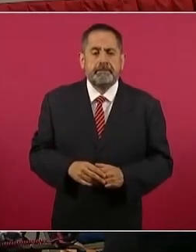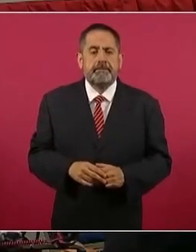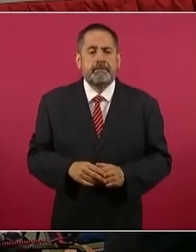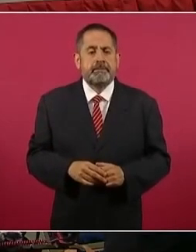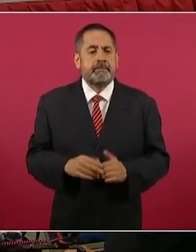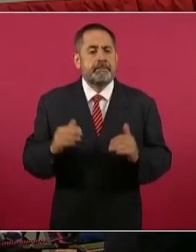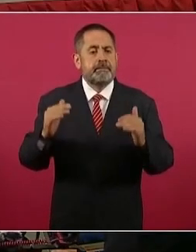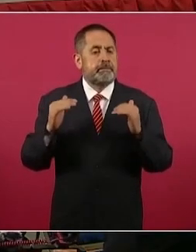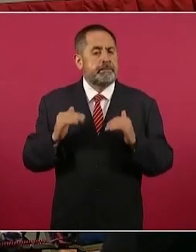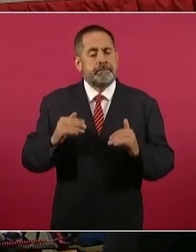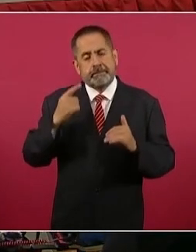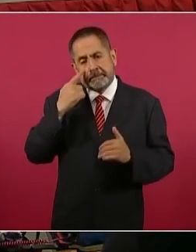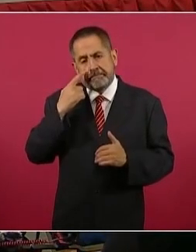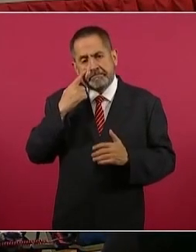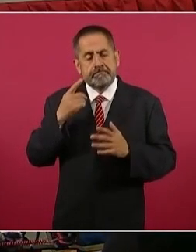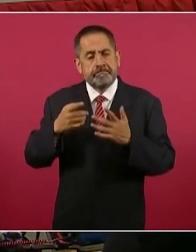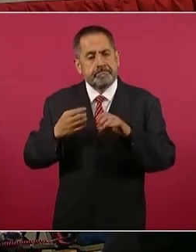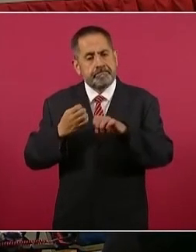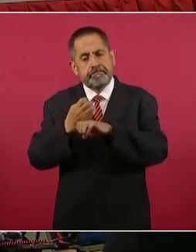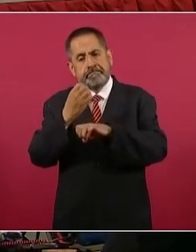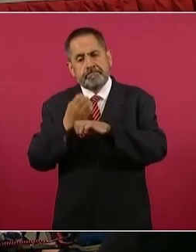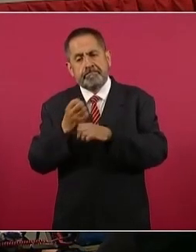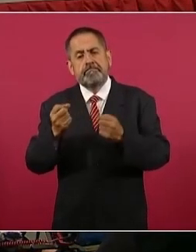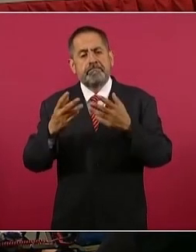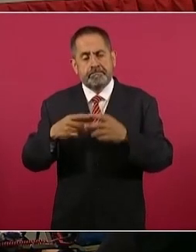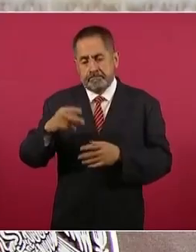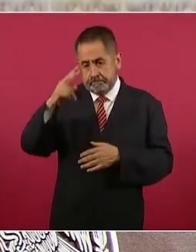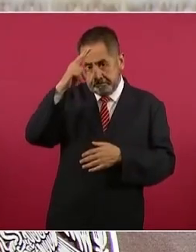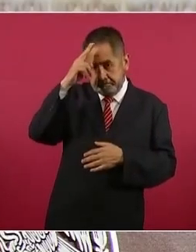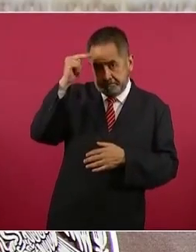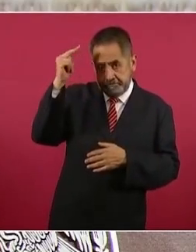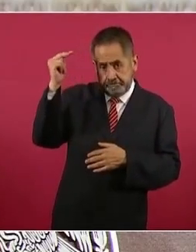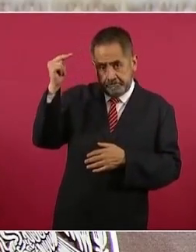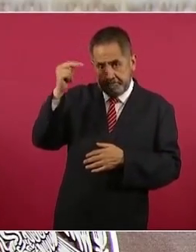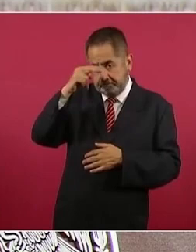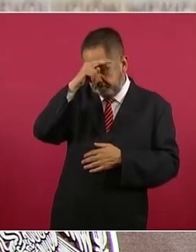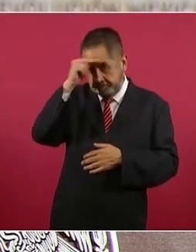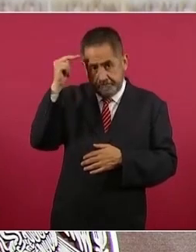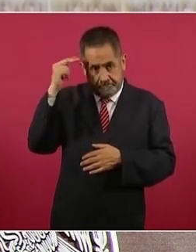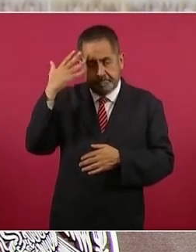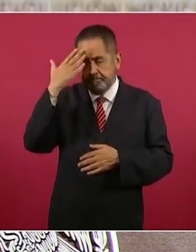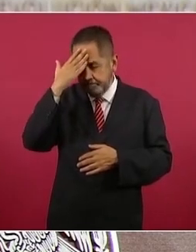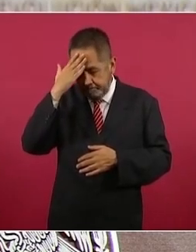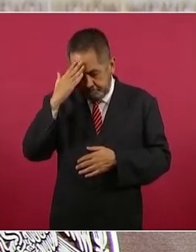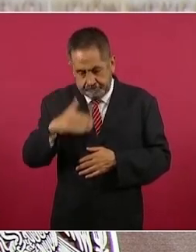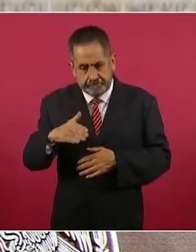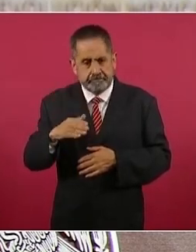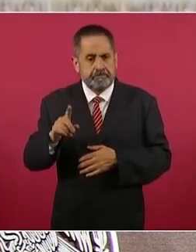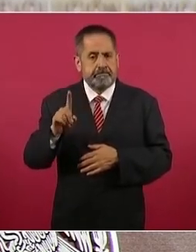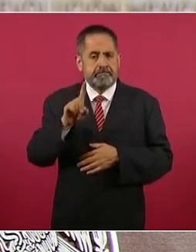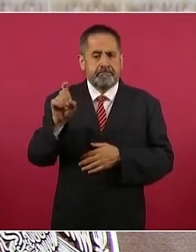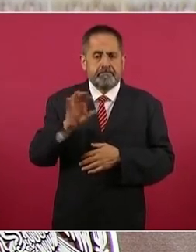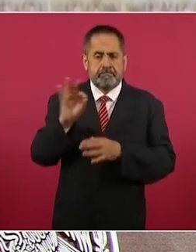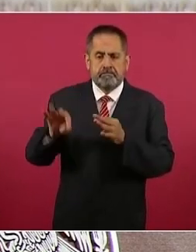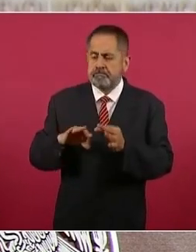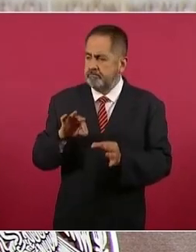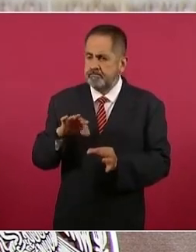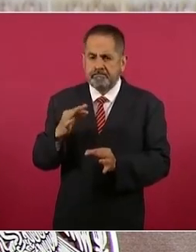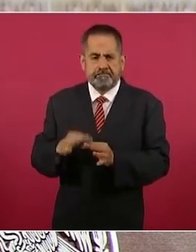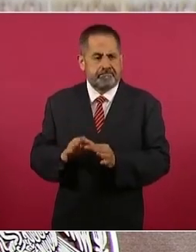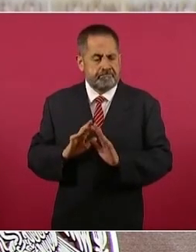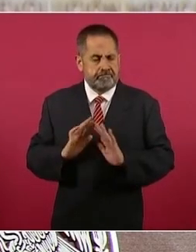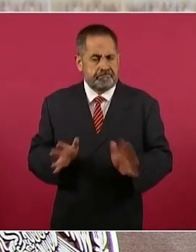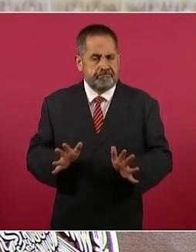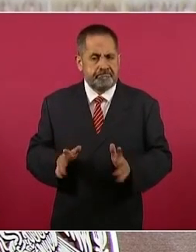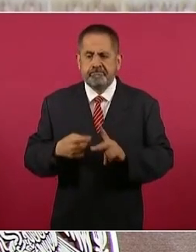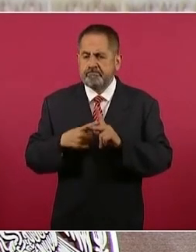empezar la revisión de los estados en el caso de nayarit como ya se ha señalado se extiende un 100 por ciento de la operación tanto en